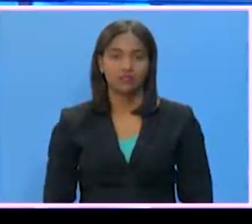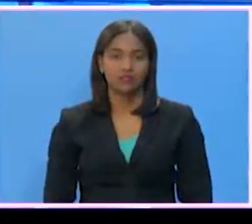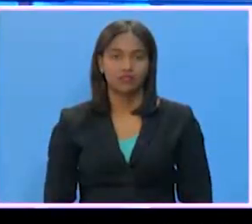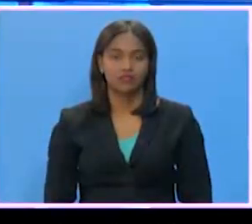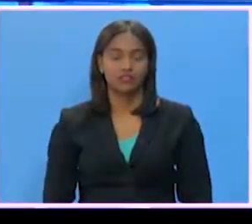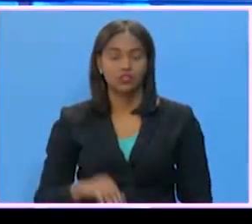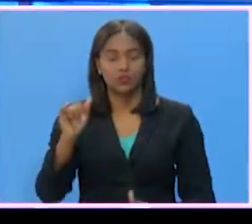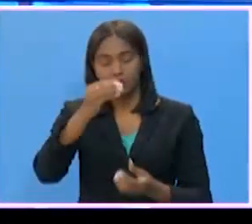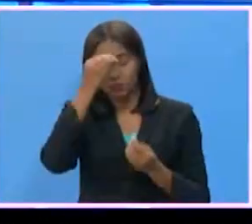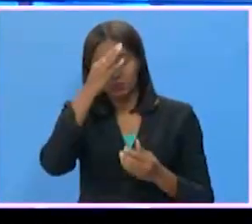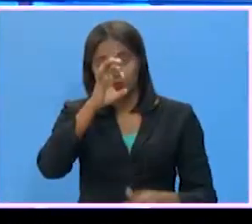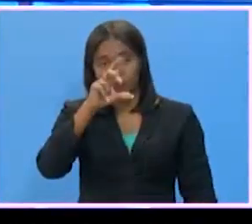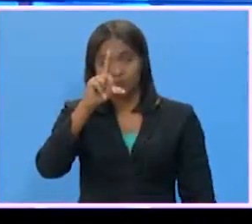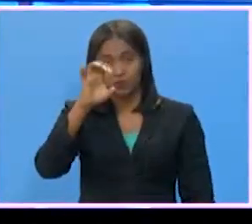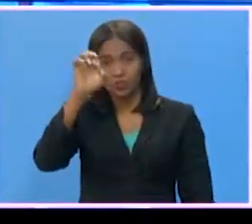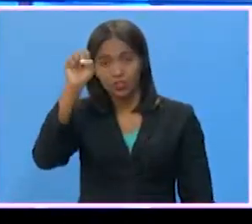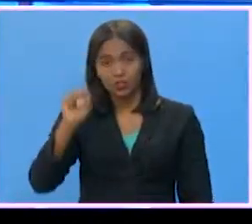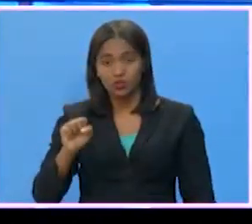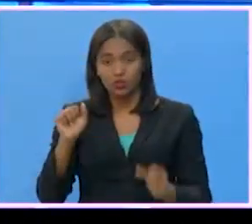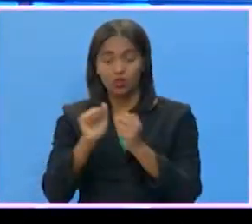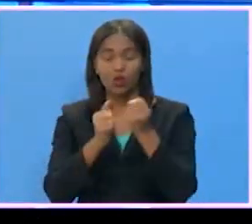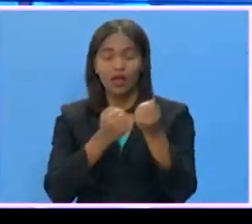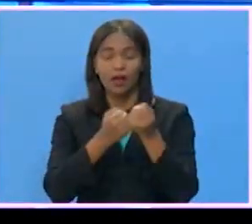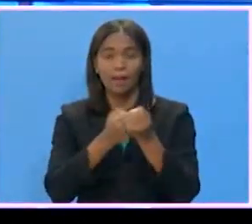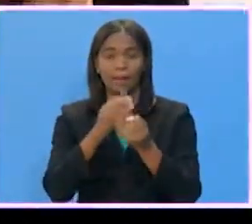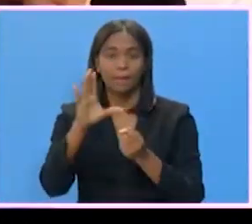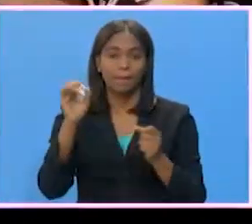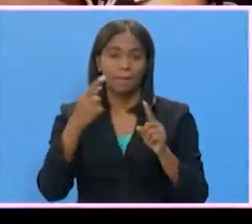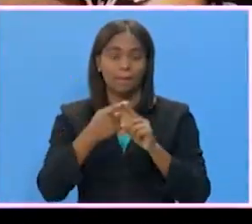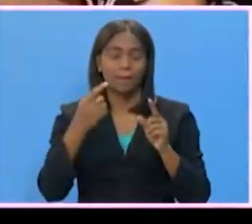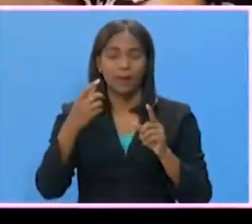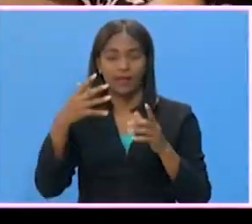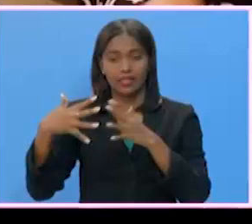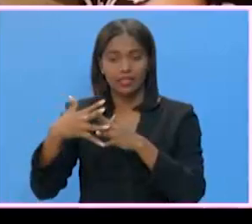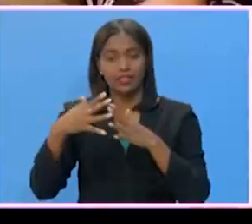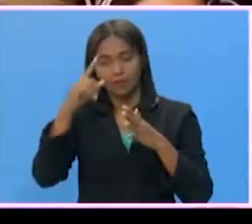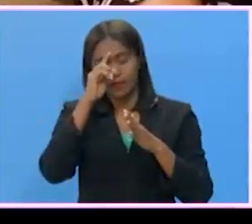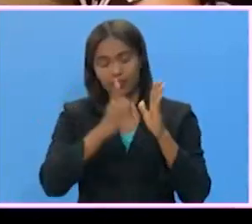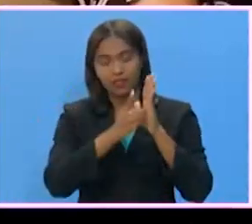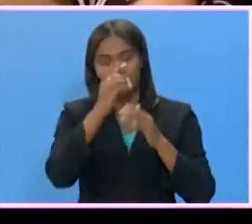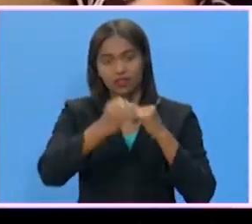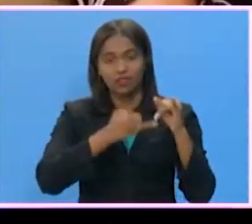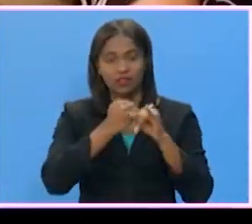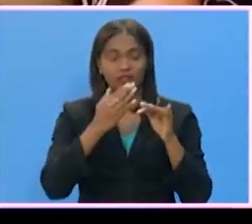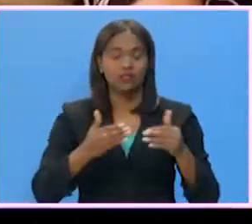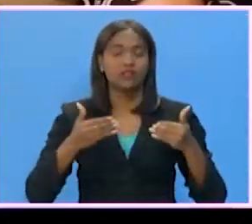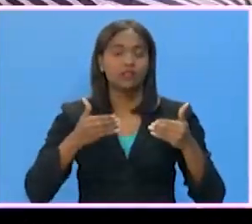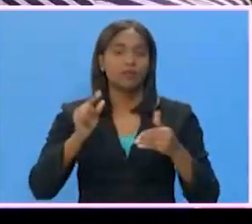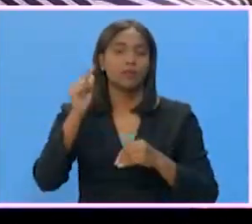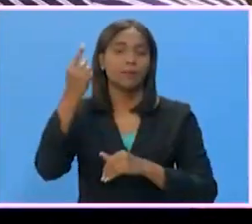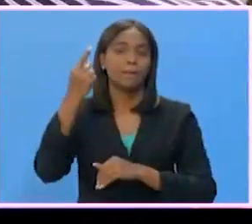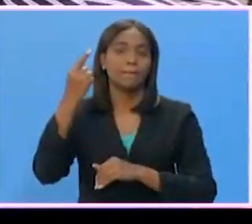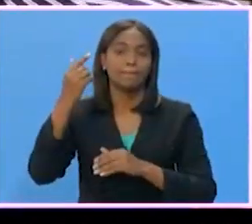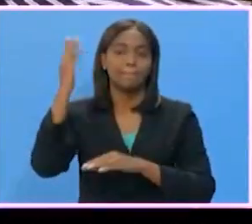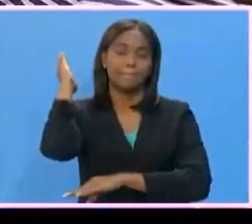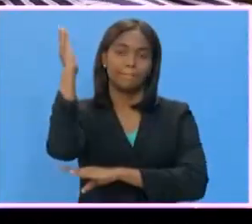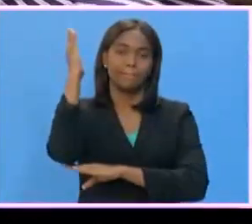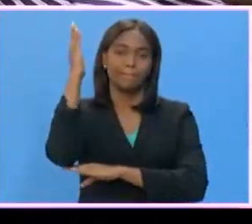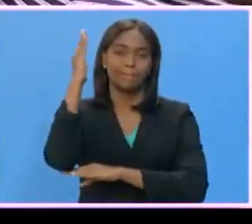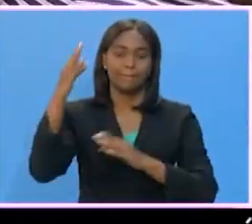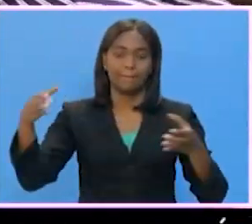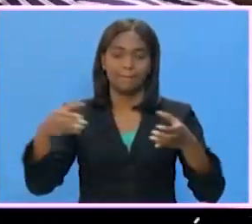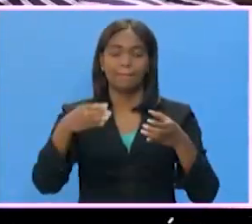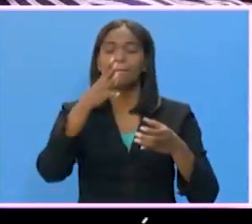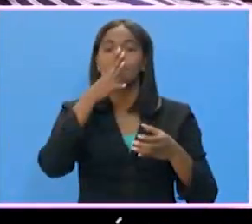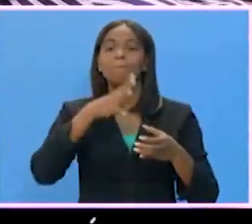Además, les contamos que DeSur Dominicana, con el apoyo de la Agencia de Estados Unidos para el Desarrollo Internacional, realizó el primer panel de la mujer en el